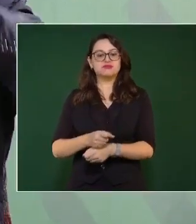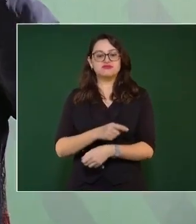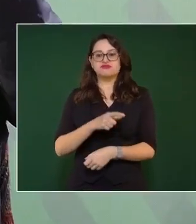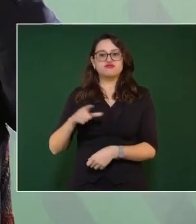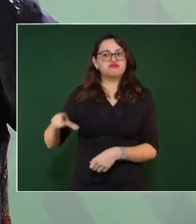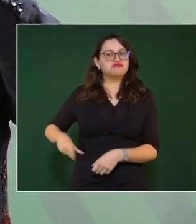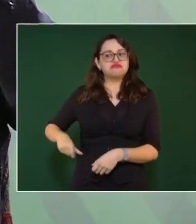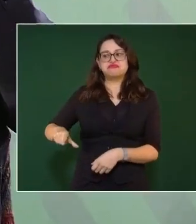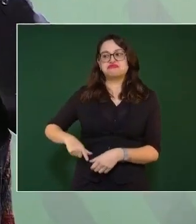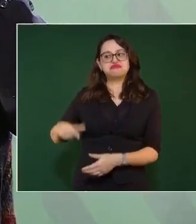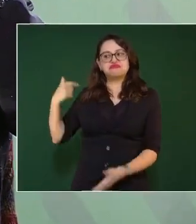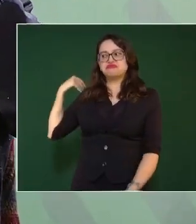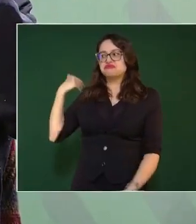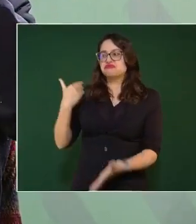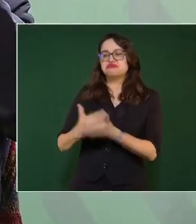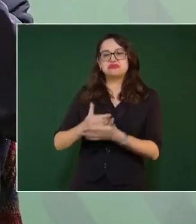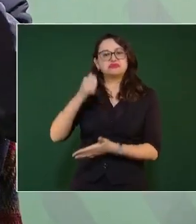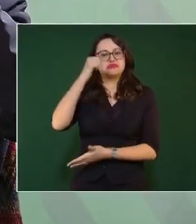siempre,